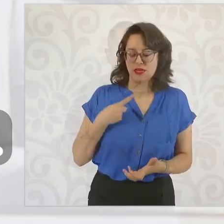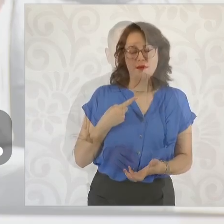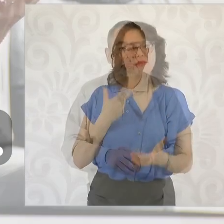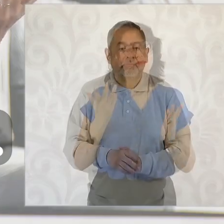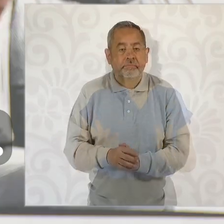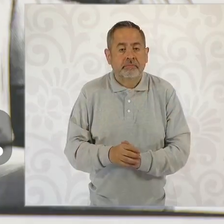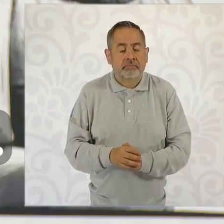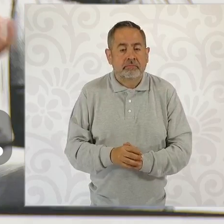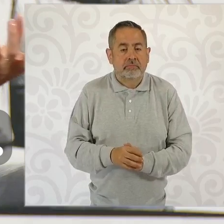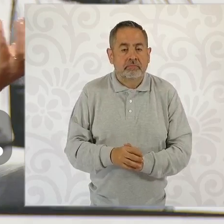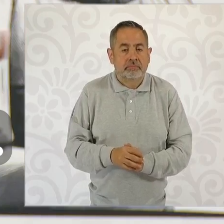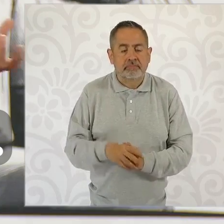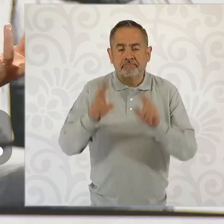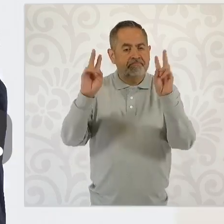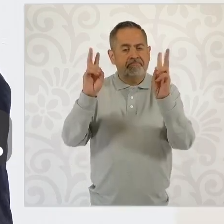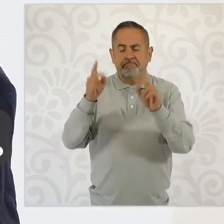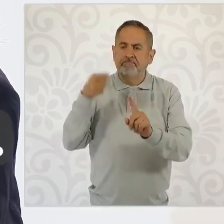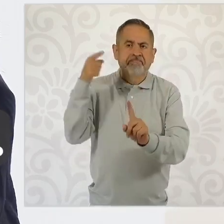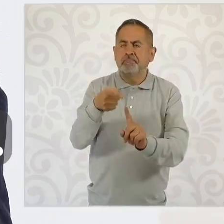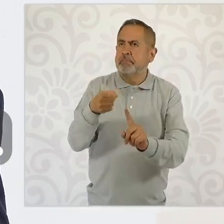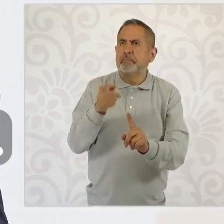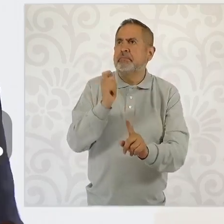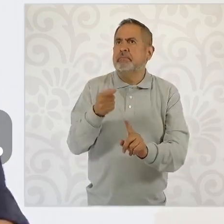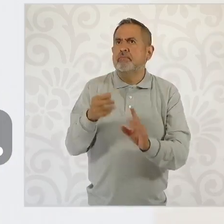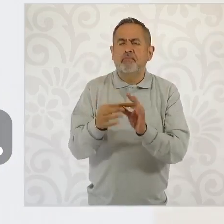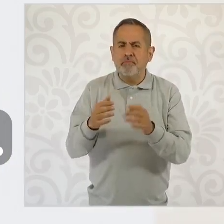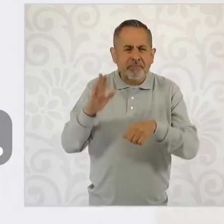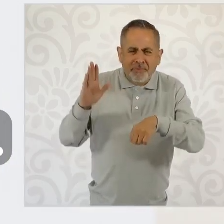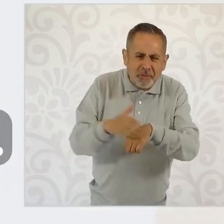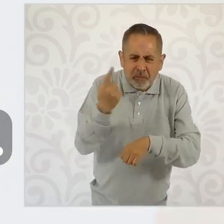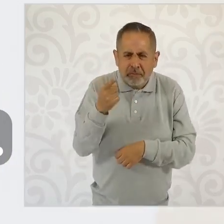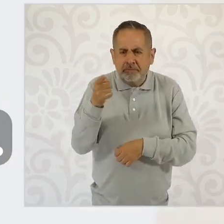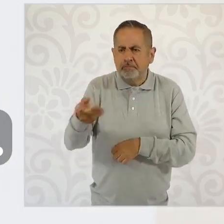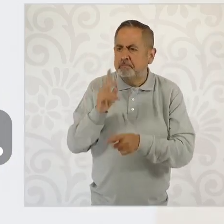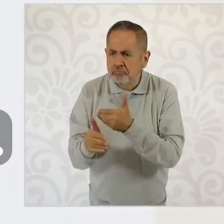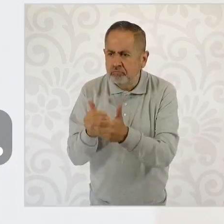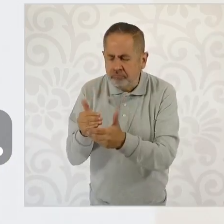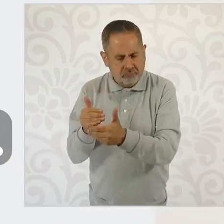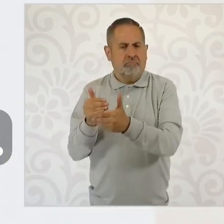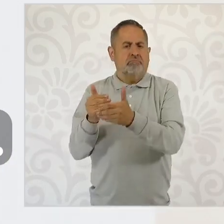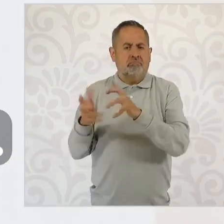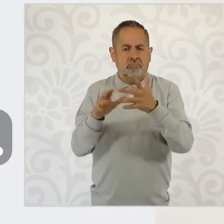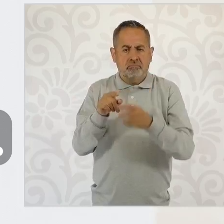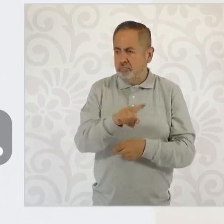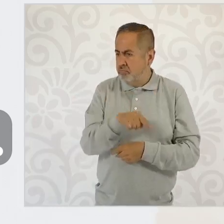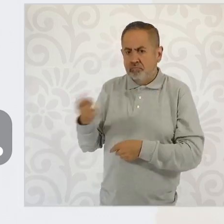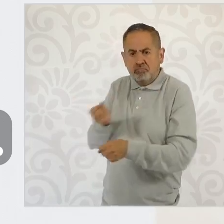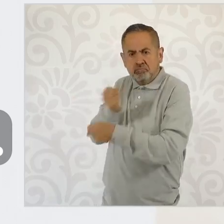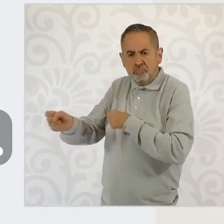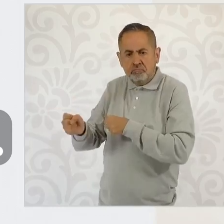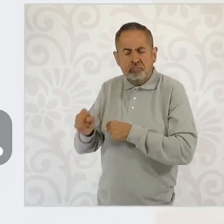100%. El tema es, ¿por qué si ya tenían diálogo golpean a